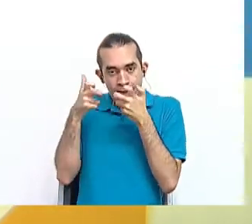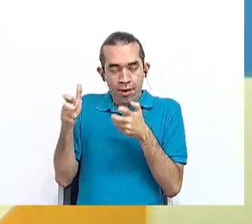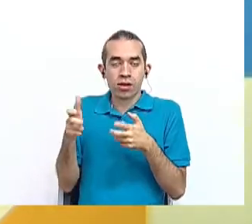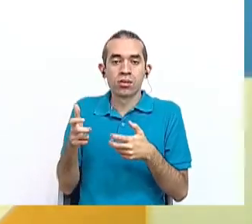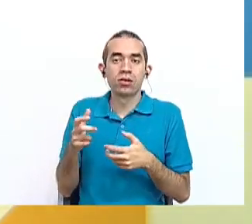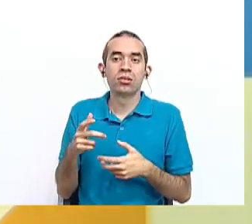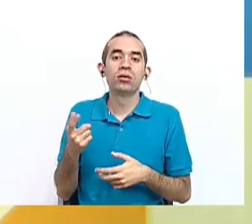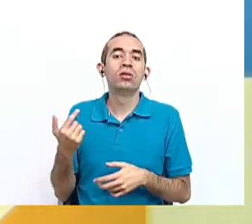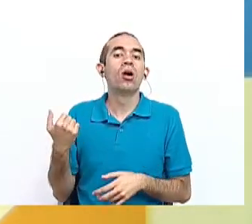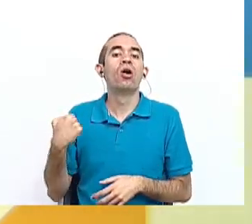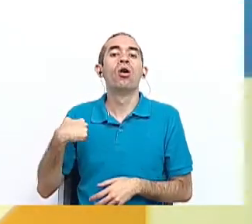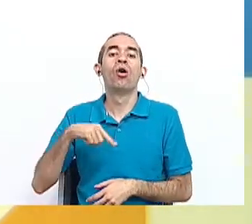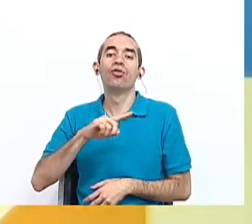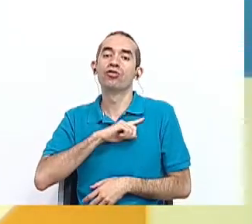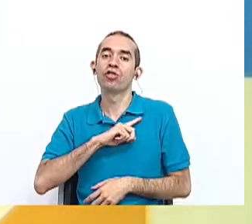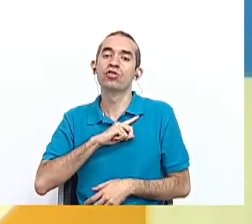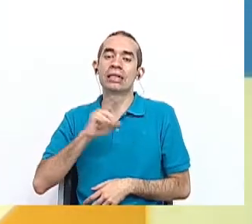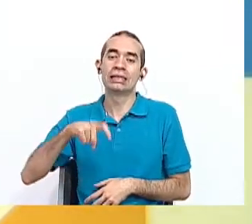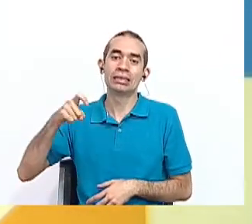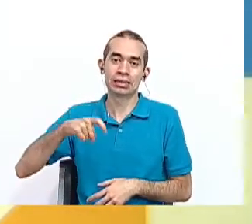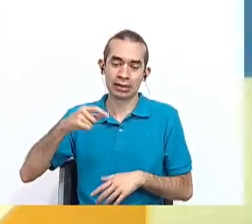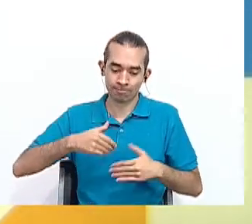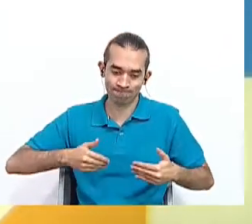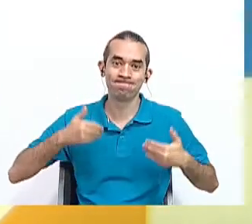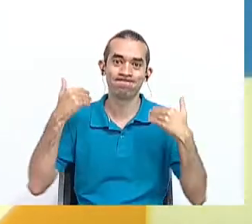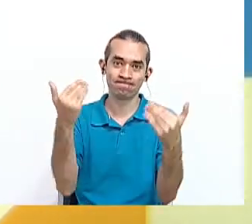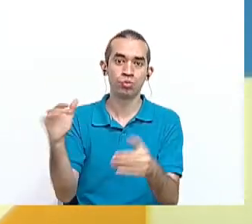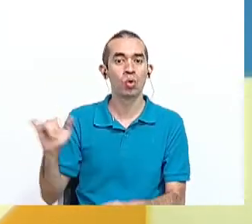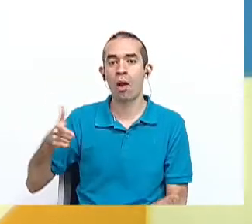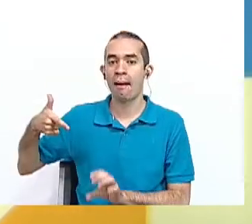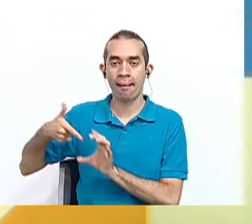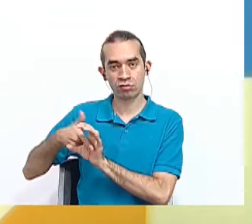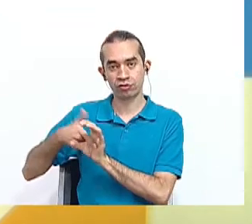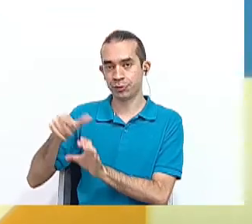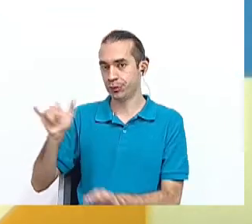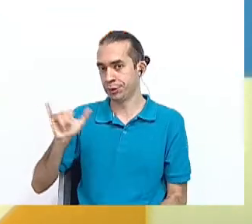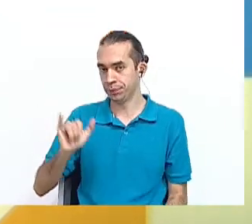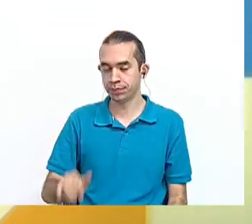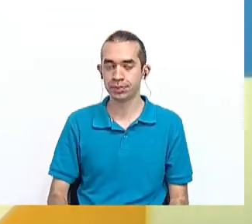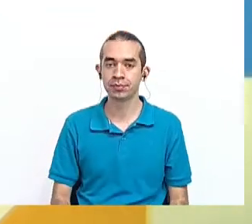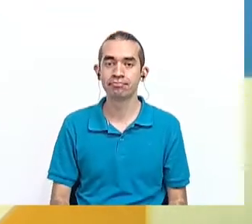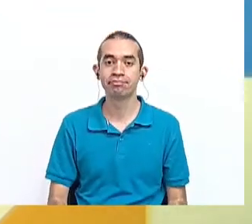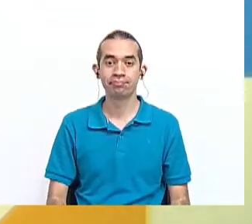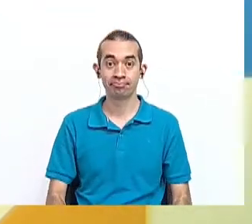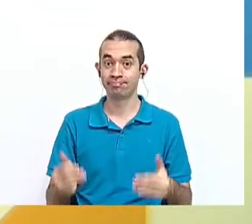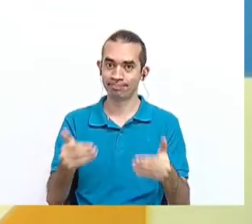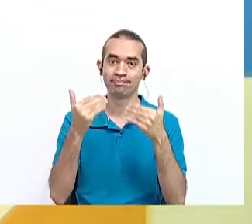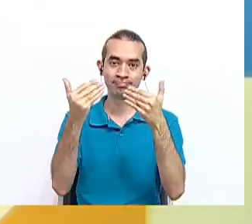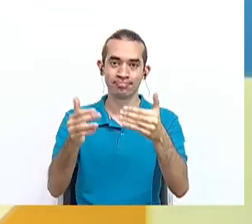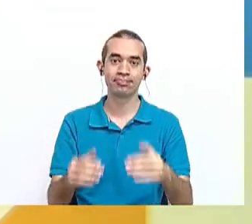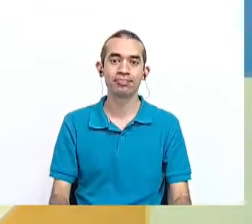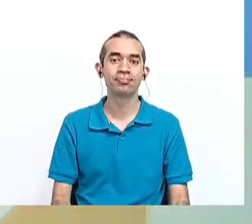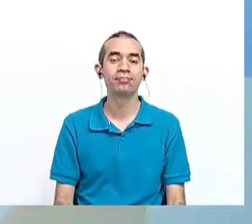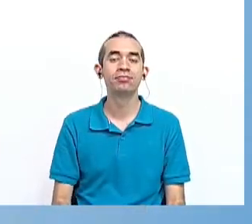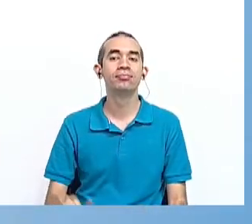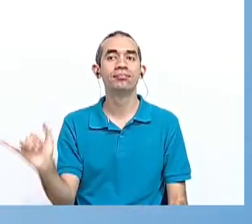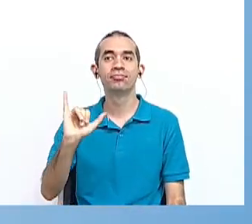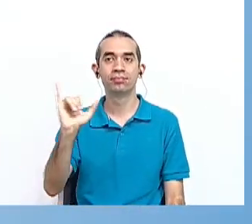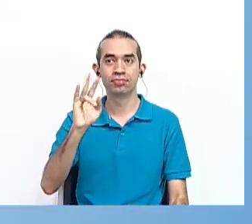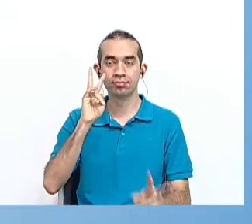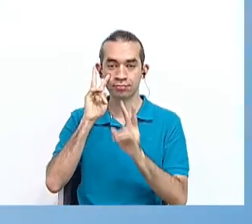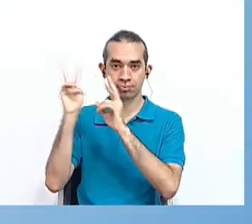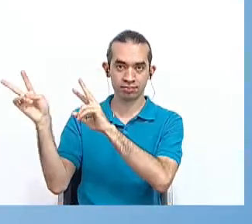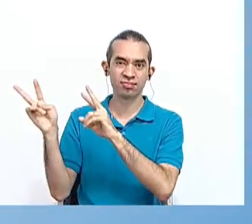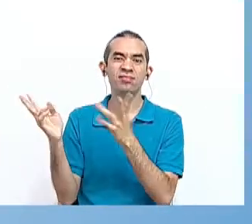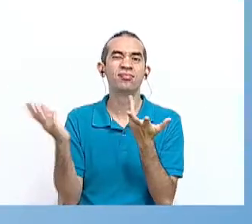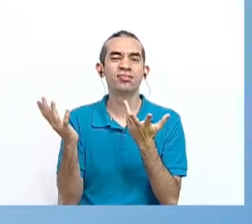nuestro combustible para echar a andar. Perfecto. Seguimos. Tenemos también